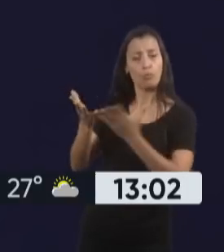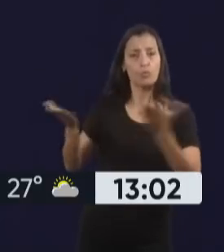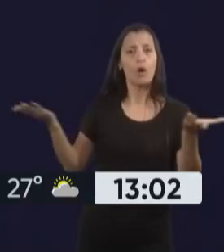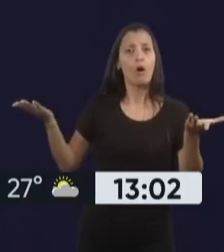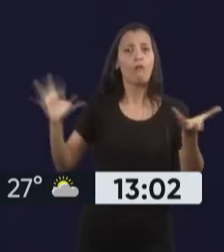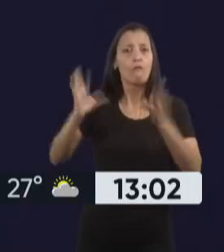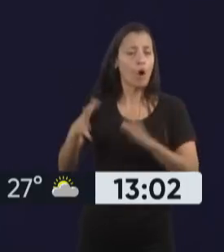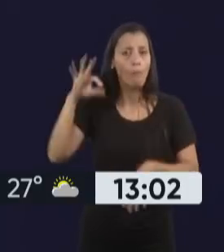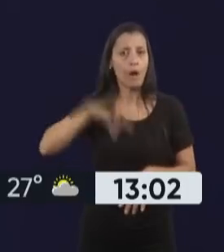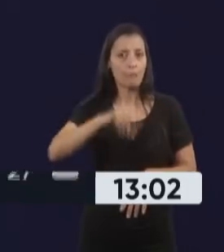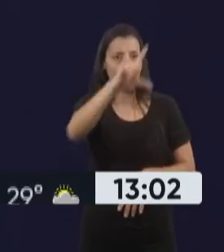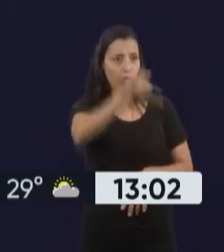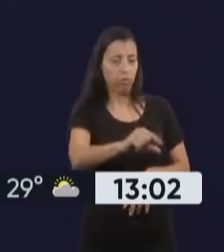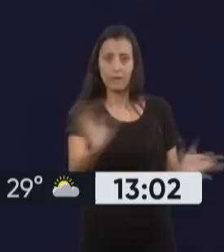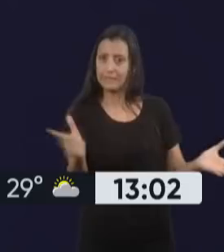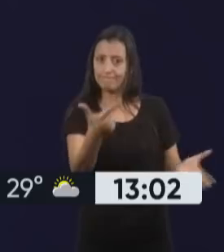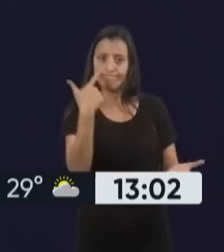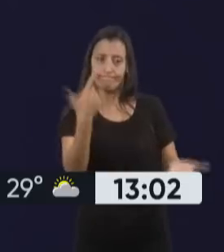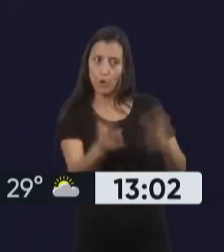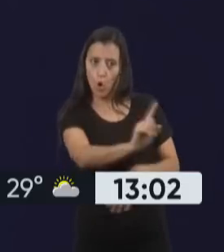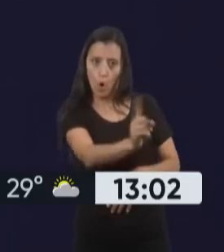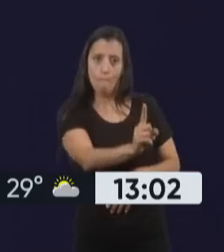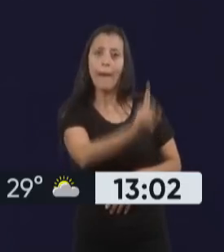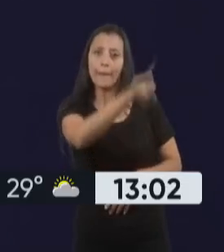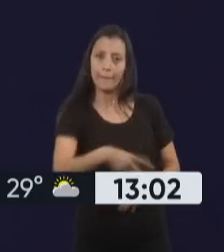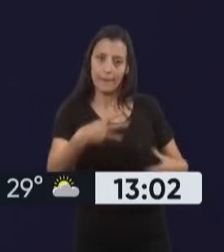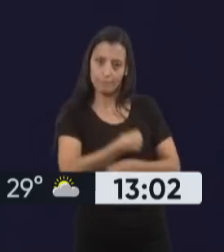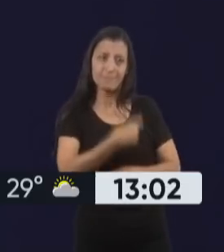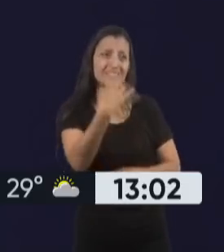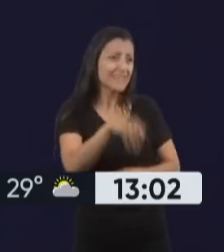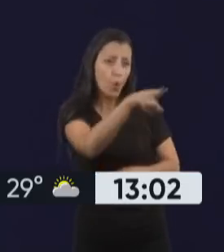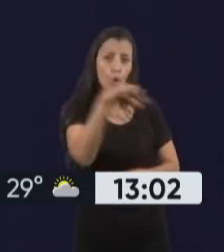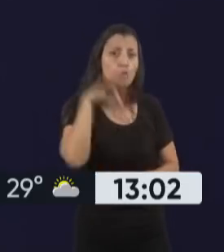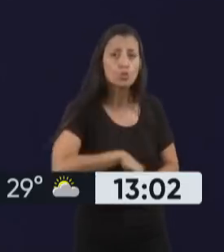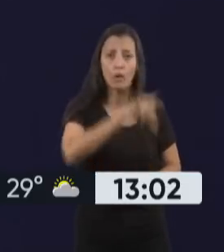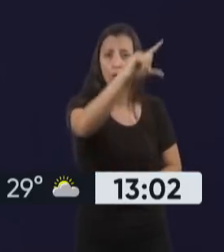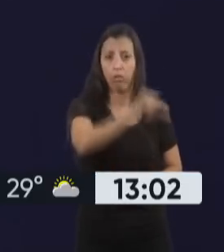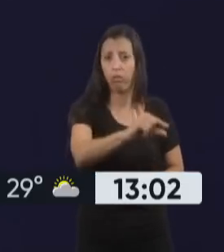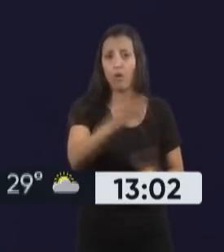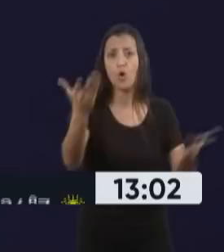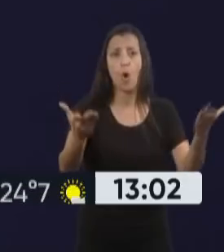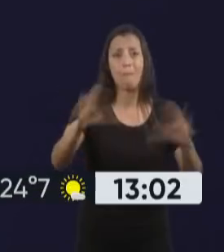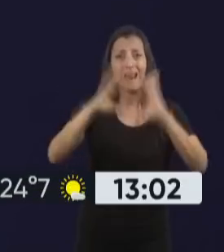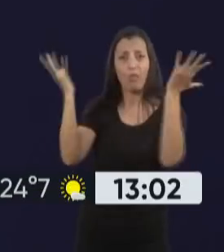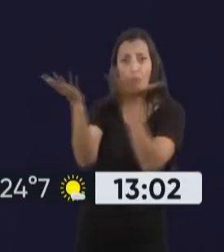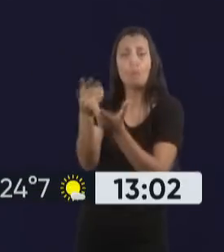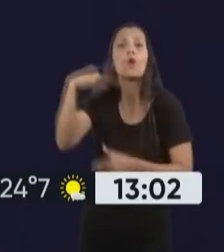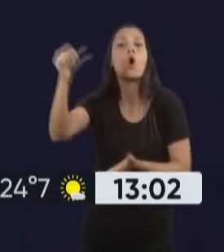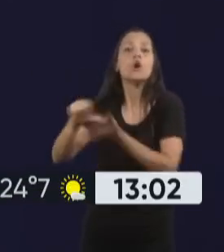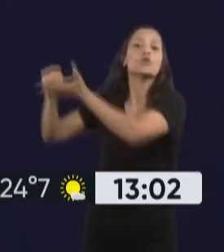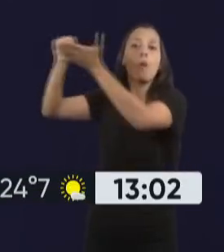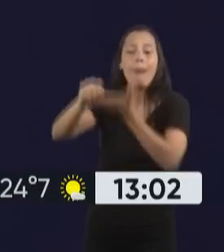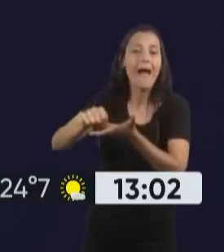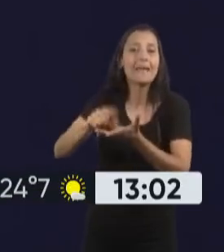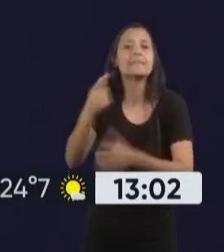no lo hagas para no deprimirte, pero probablemente estés muy por debajo de lo que un par tuyo cobra en un país donde el populismo